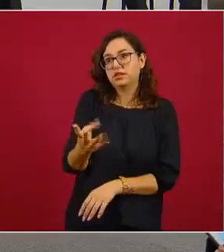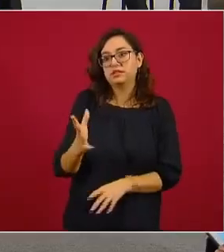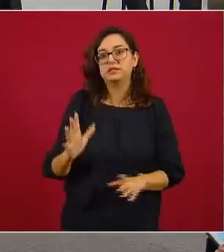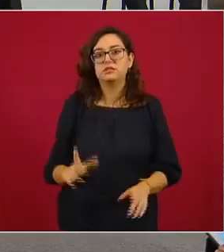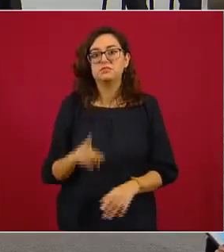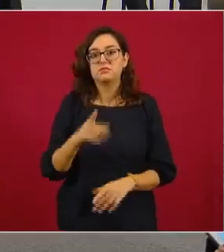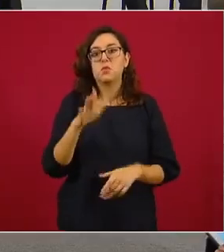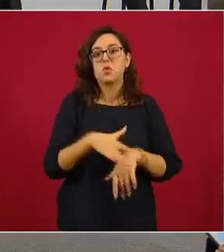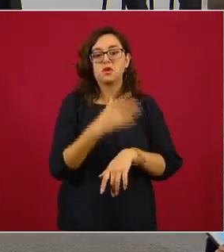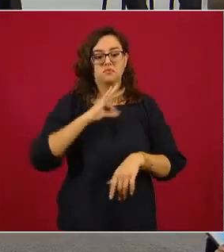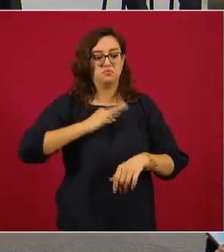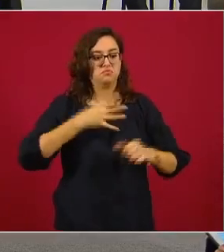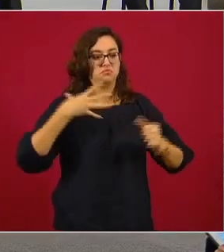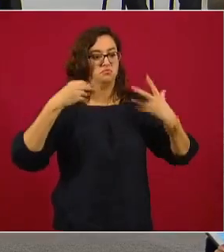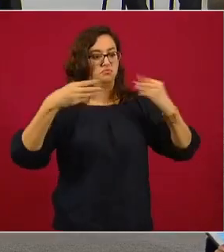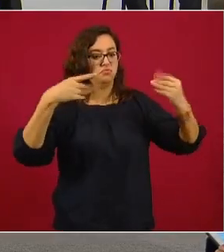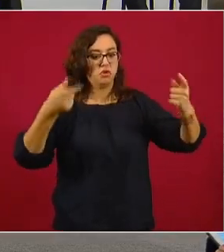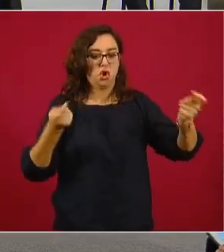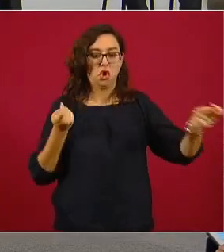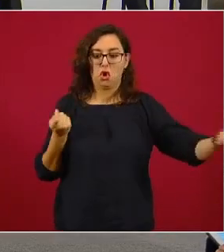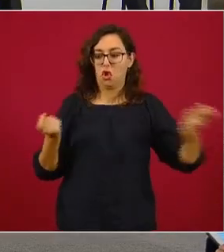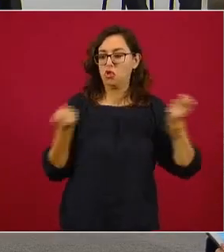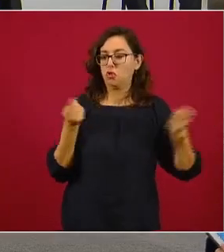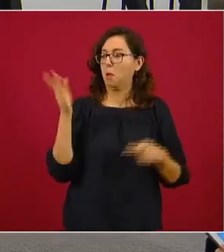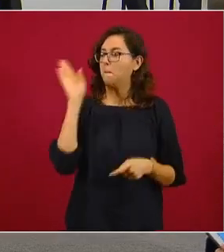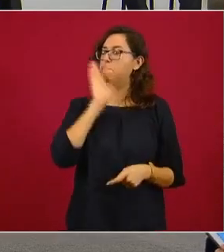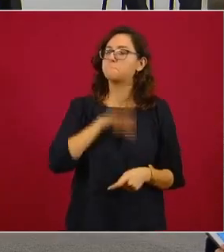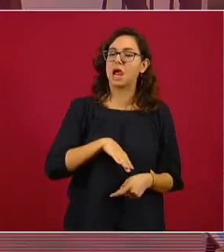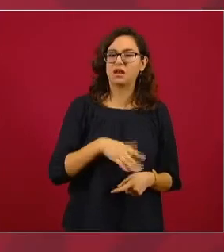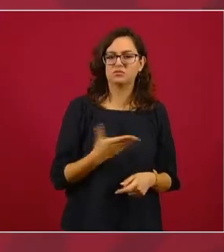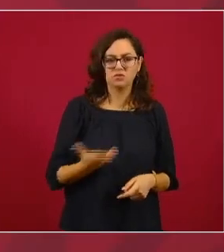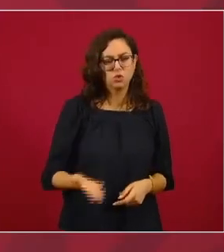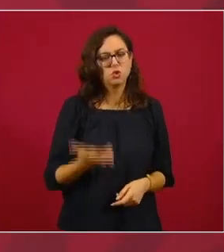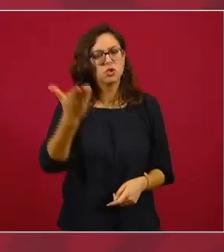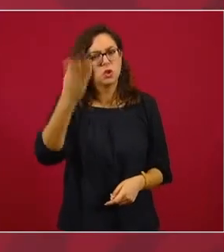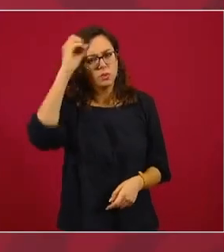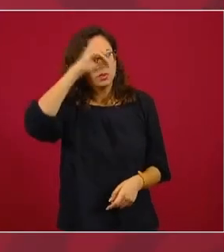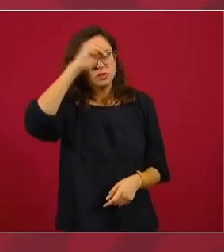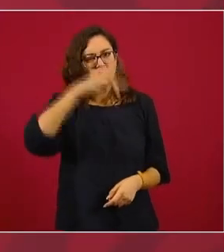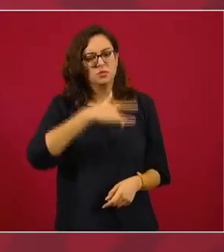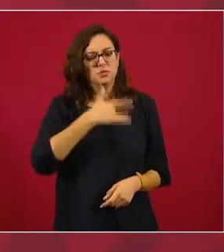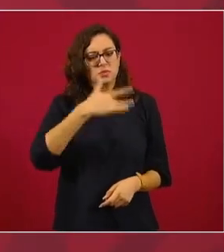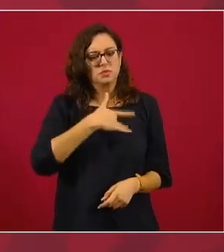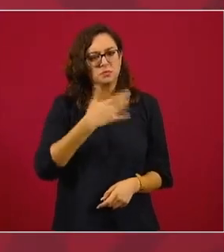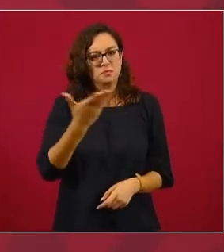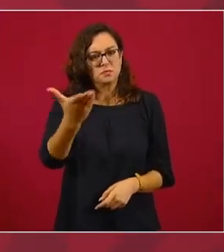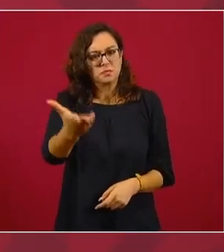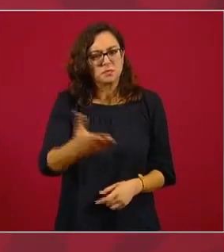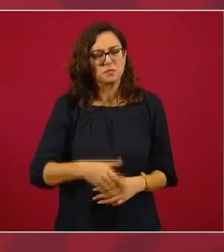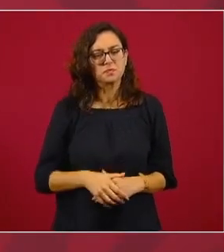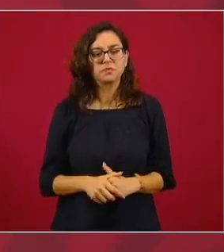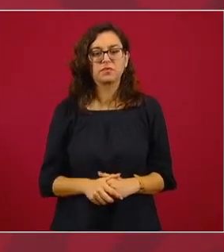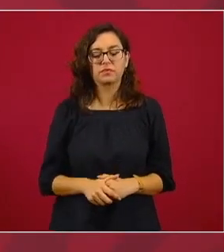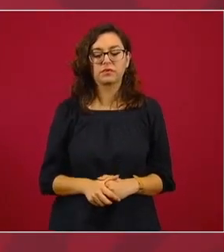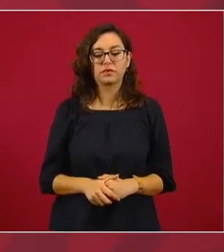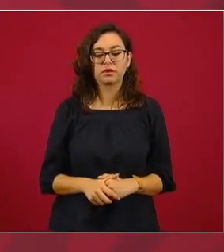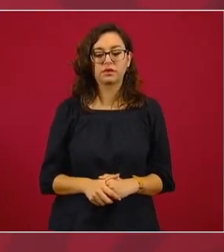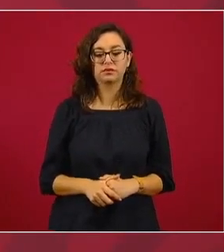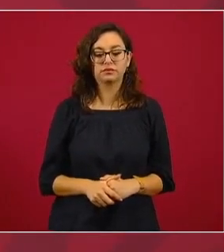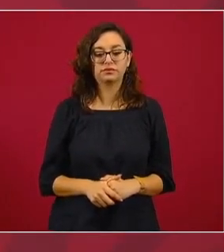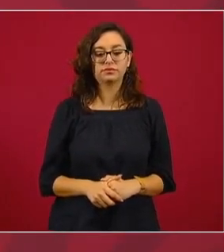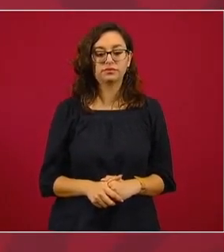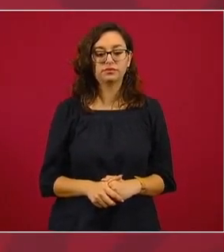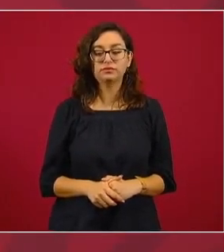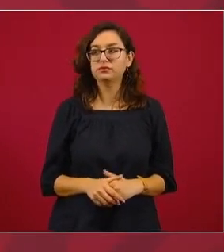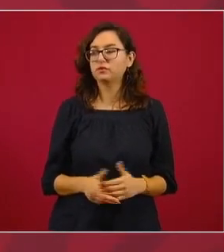respecto de alguno de los tres secretarios, del presidente? Pues ya hemos explicado, ¿no?, bastante sobre este… ¿No le quita el